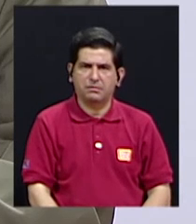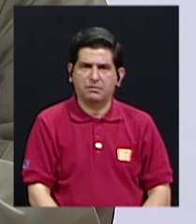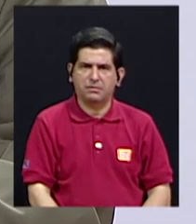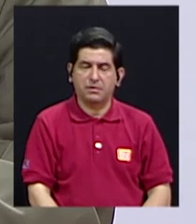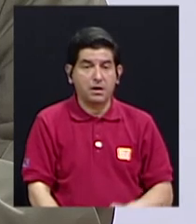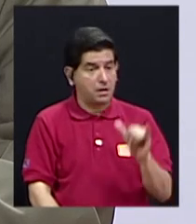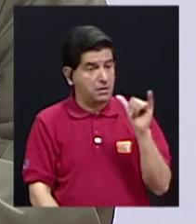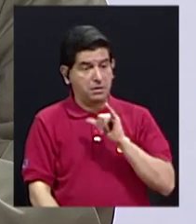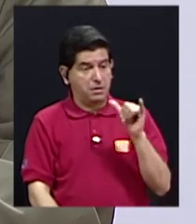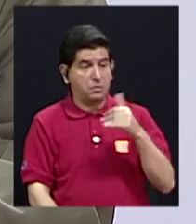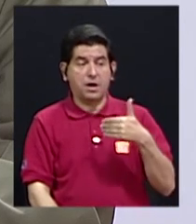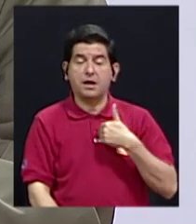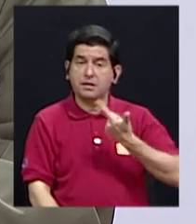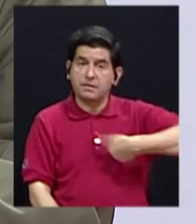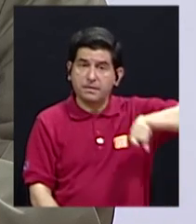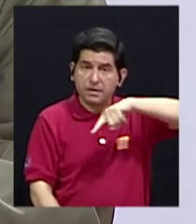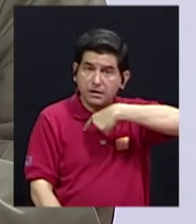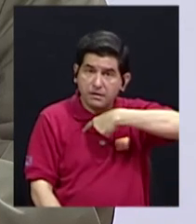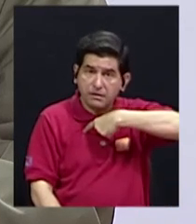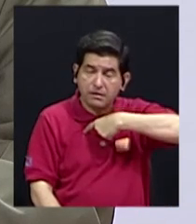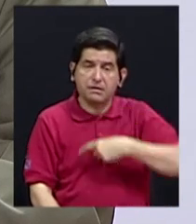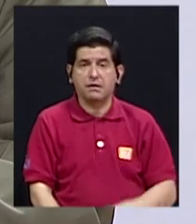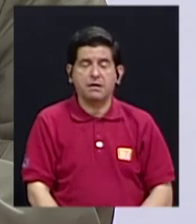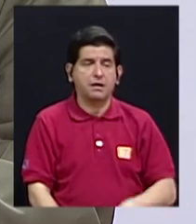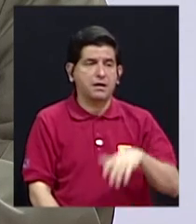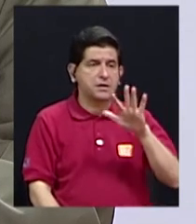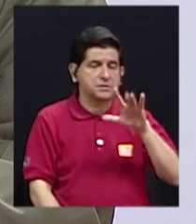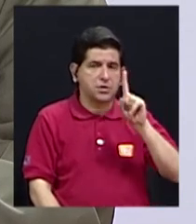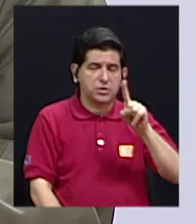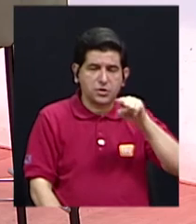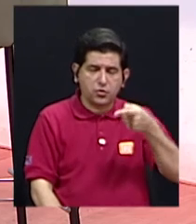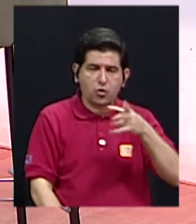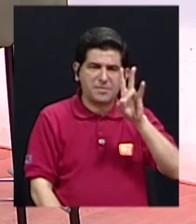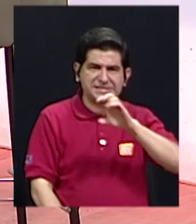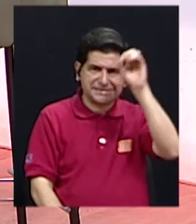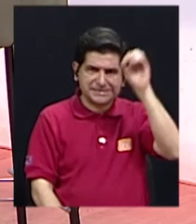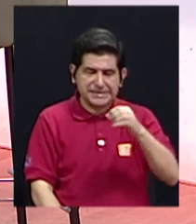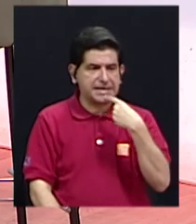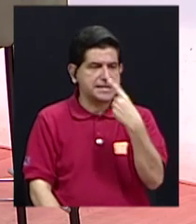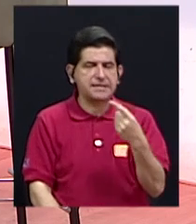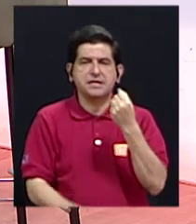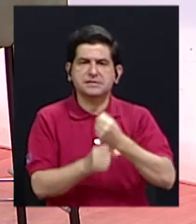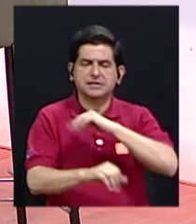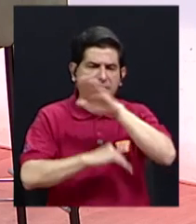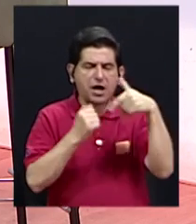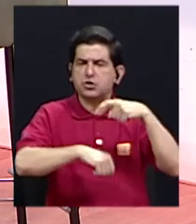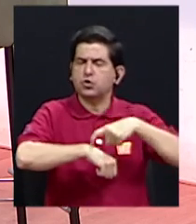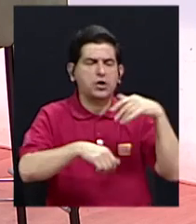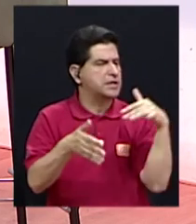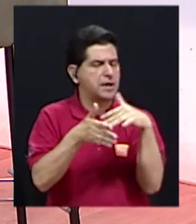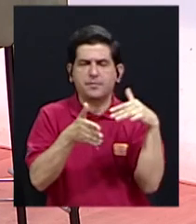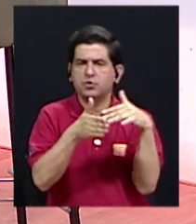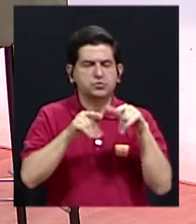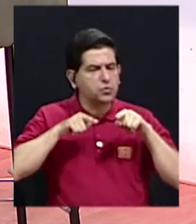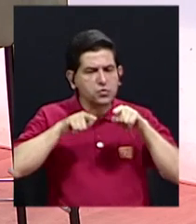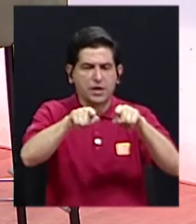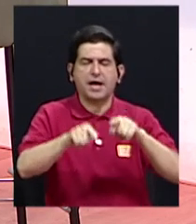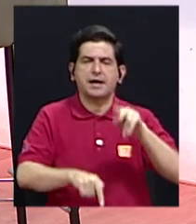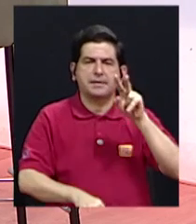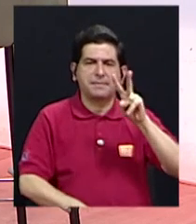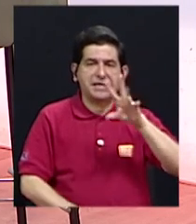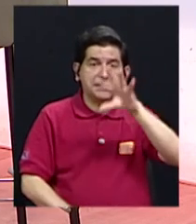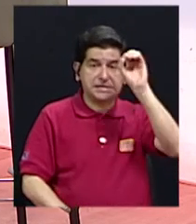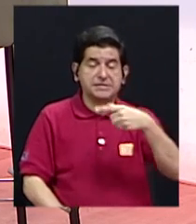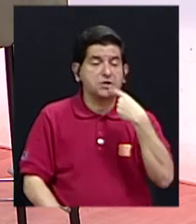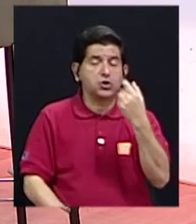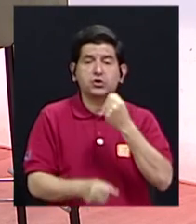y también tenemos que un 51 7 por ciento de ellos afirma que trabajo todo el tiempo que estudió y un 25 por